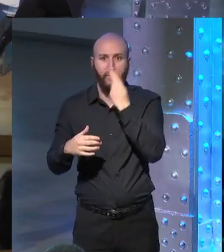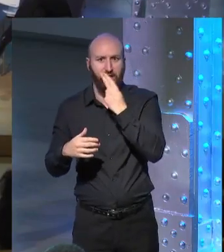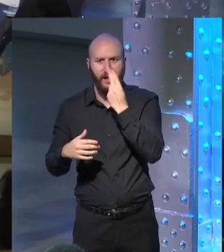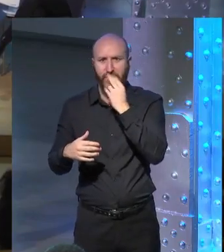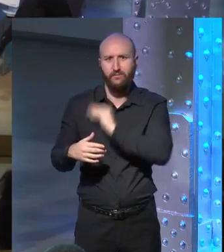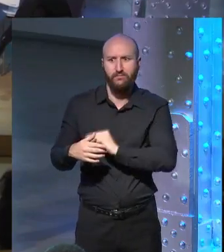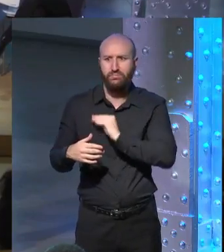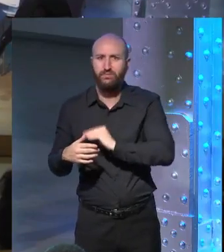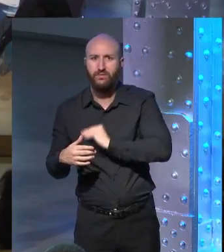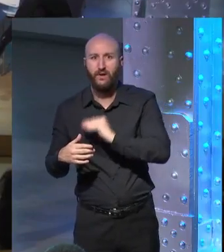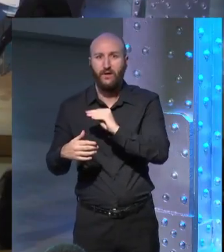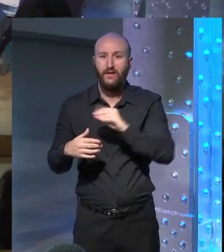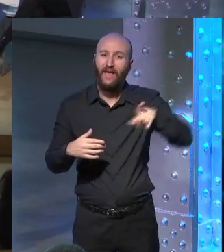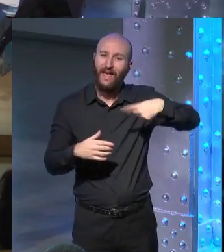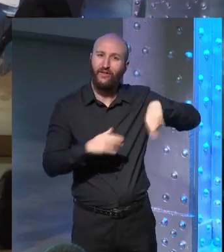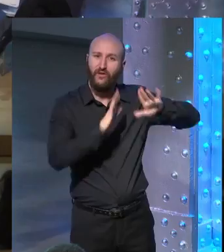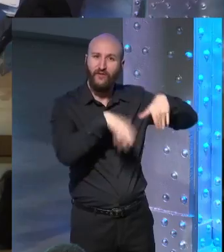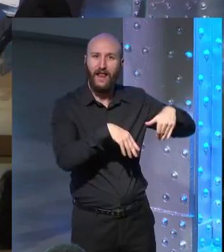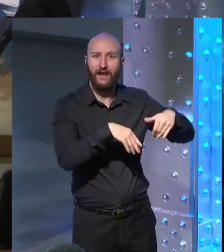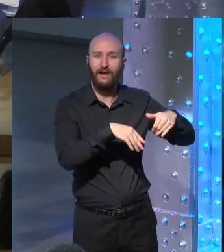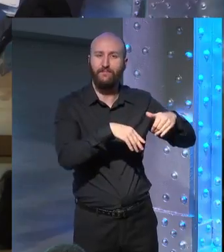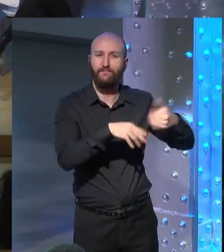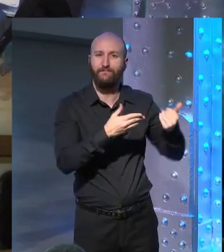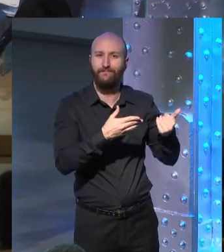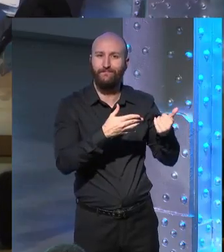nos pueden molestar, ellos están expuestos